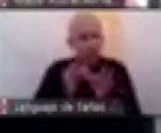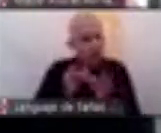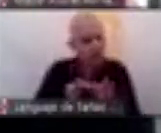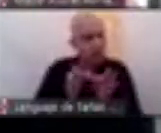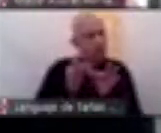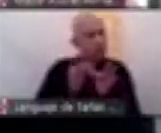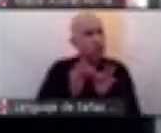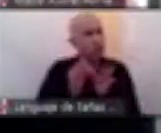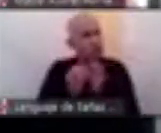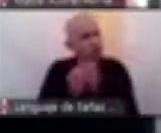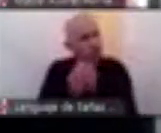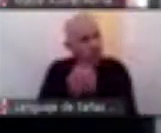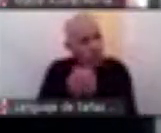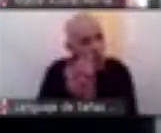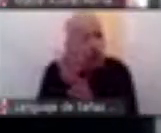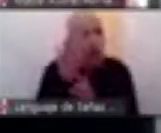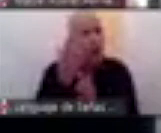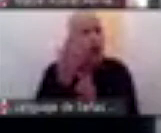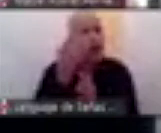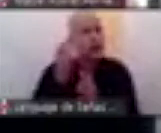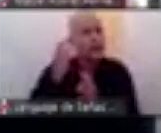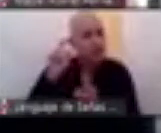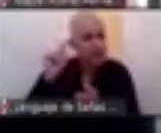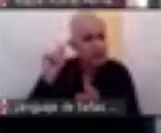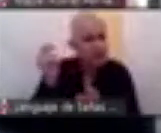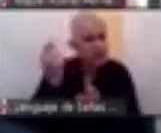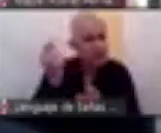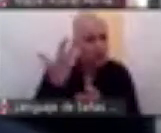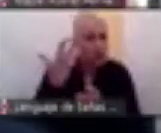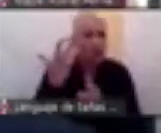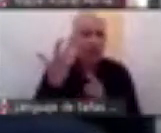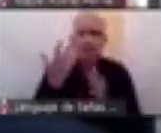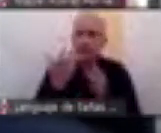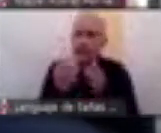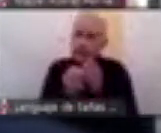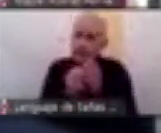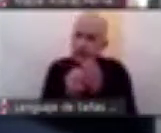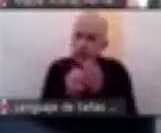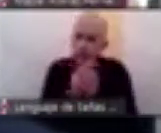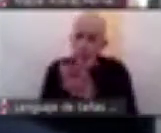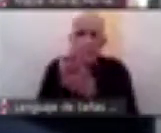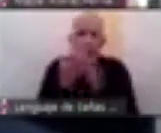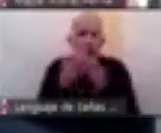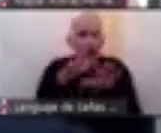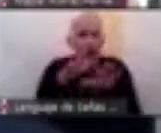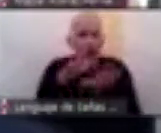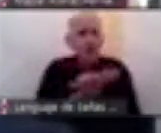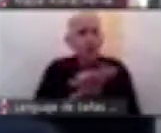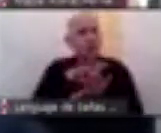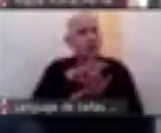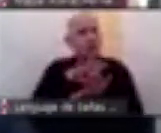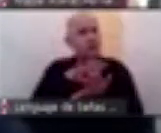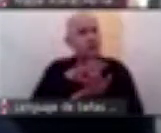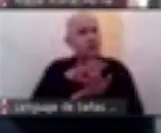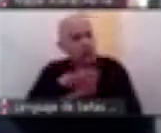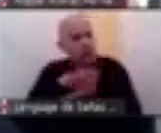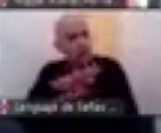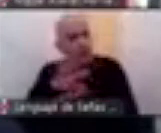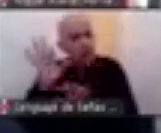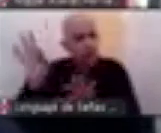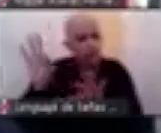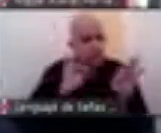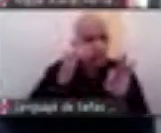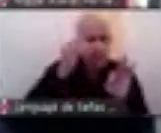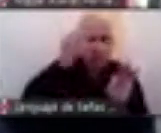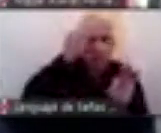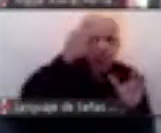emergencia sanitaria global en una lista nominal de 5 millones 832 mil 654 electores que el domingo 6